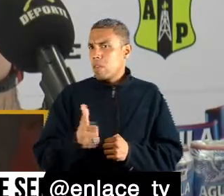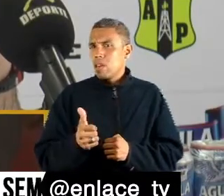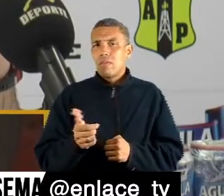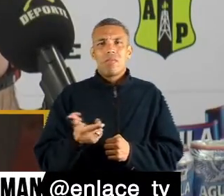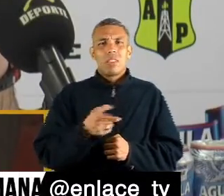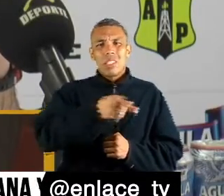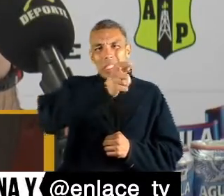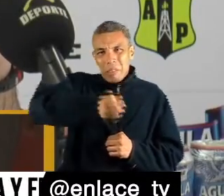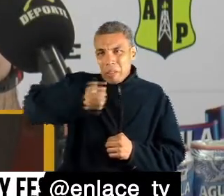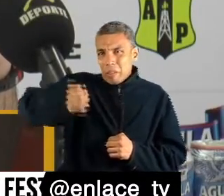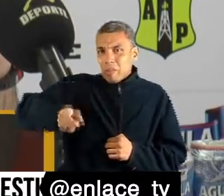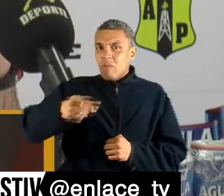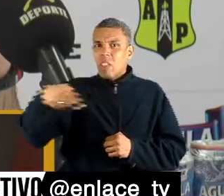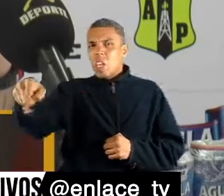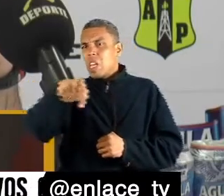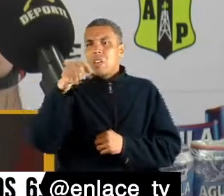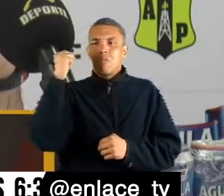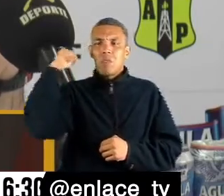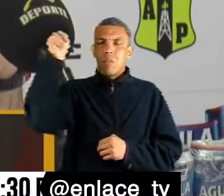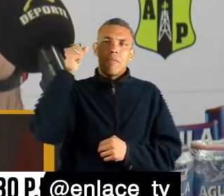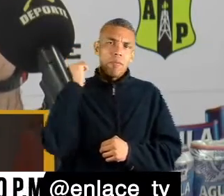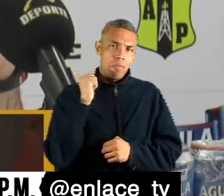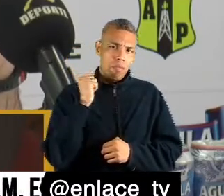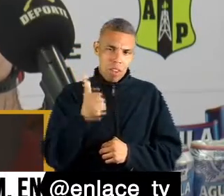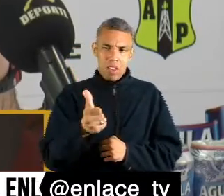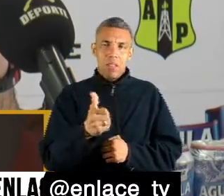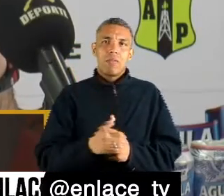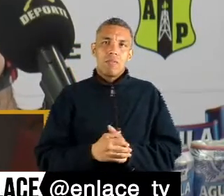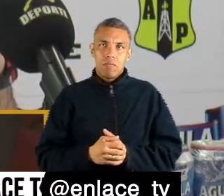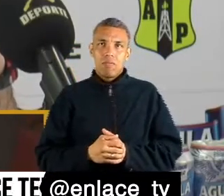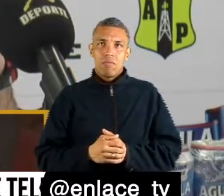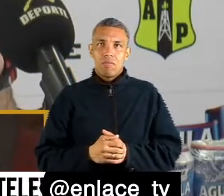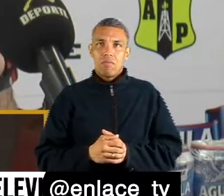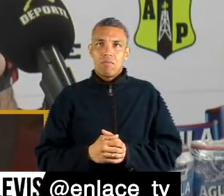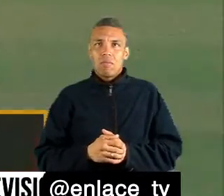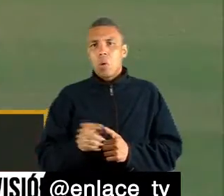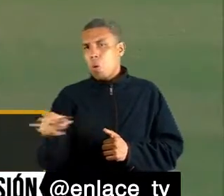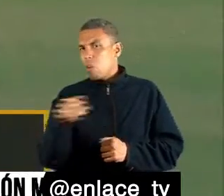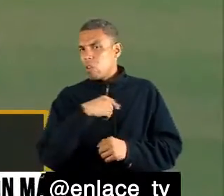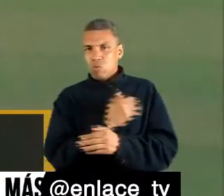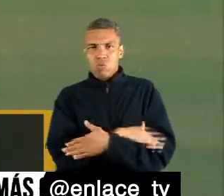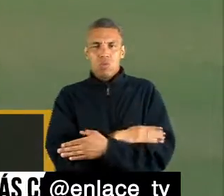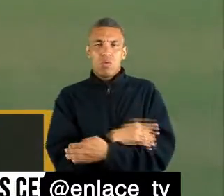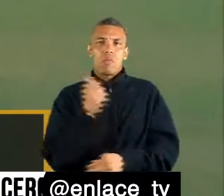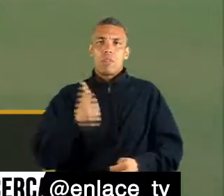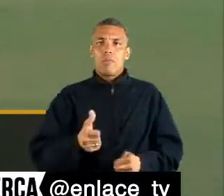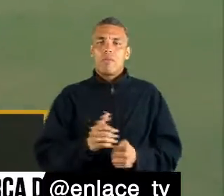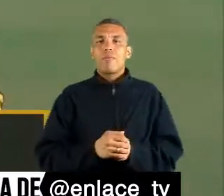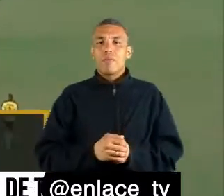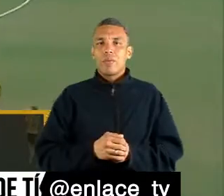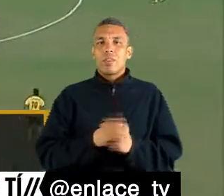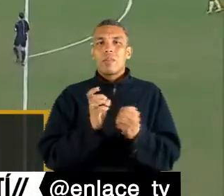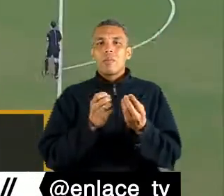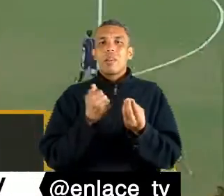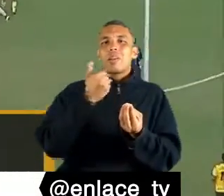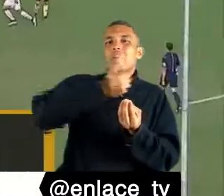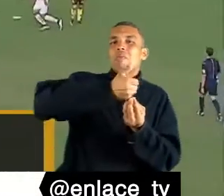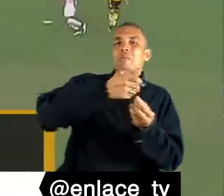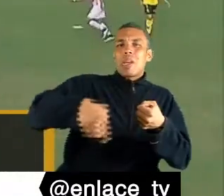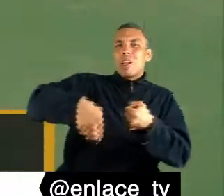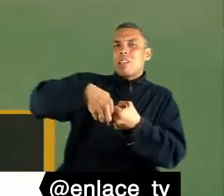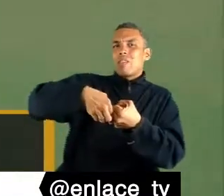preparación del partido y de la aplicación de los jugadores hoy. Lo propio hizo el técnico encargado de Alianza Petrolera, quien dejó